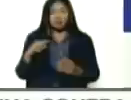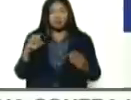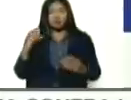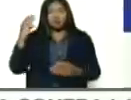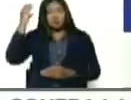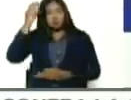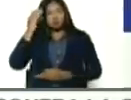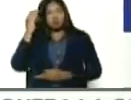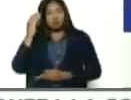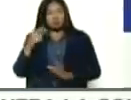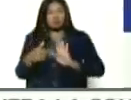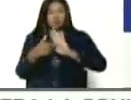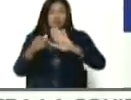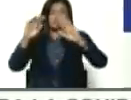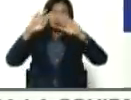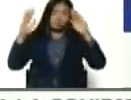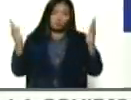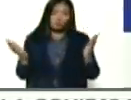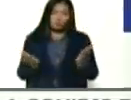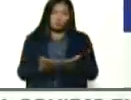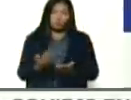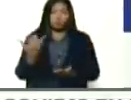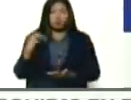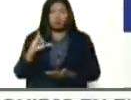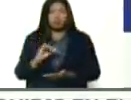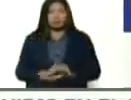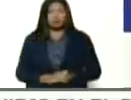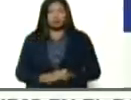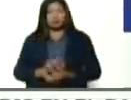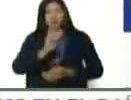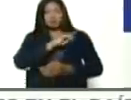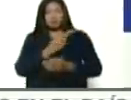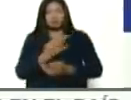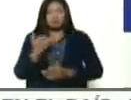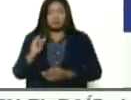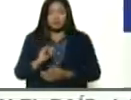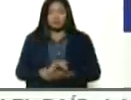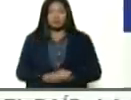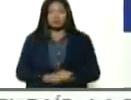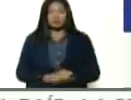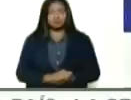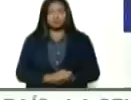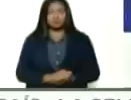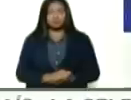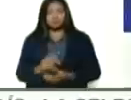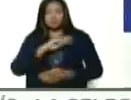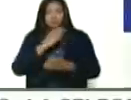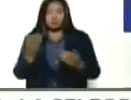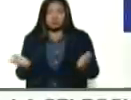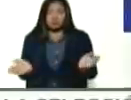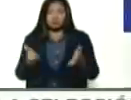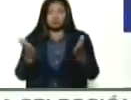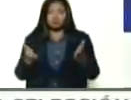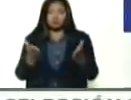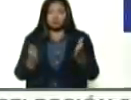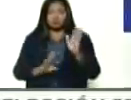el ejemplo del mundo que tenemos de las potencias que existen de las superpotencias que van surgiendo